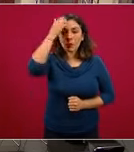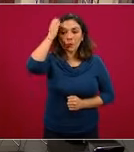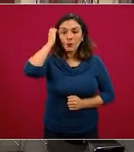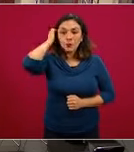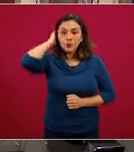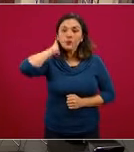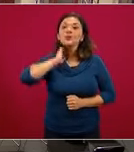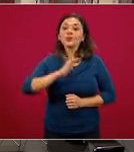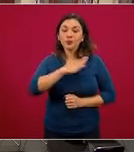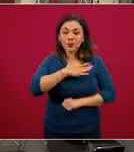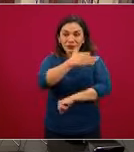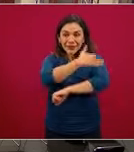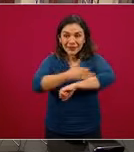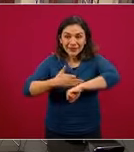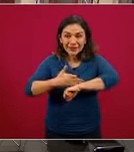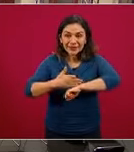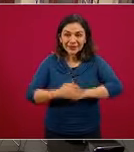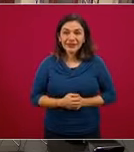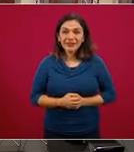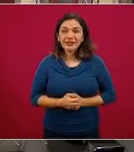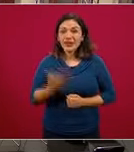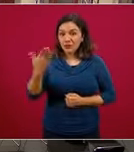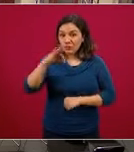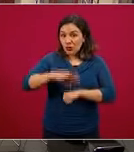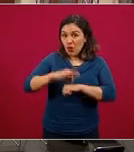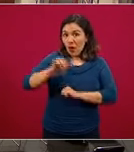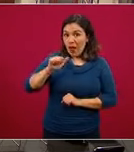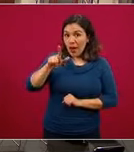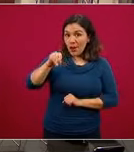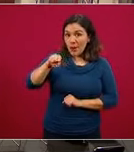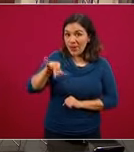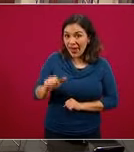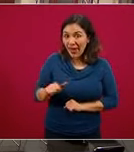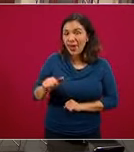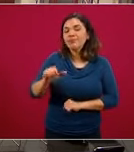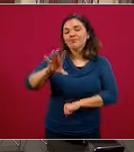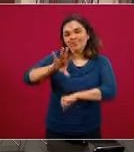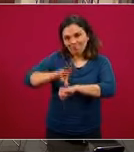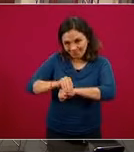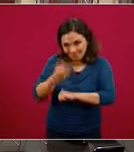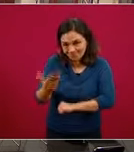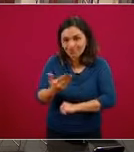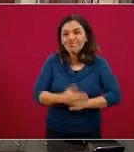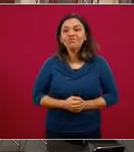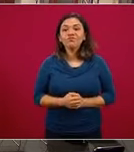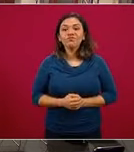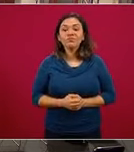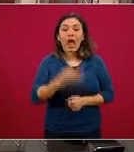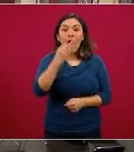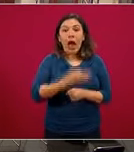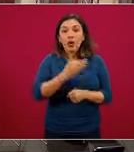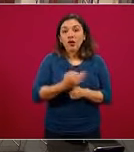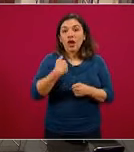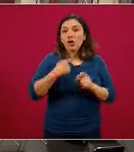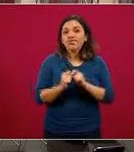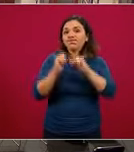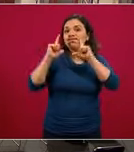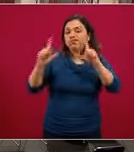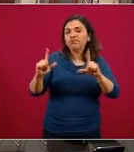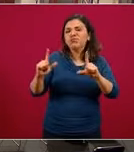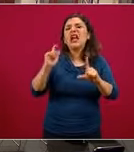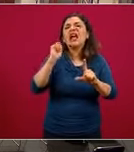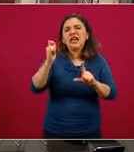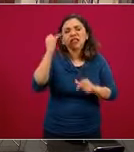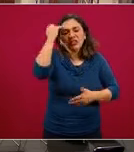Muy buenas tardes, doctor Lomía. Con su permiso, voy a presentar la